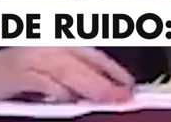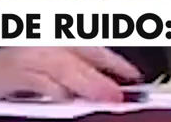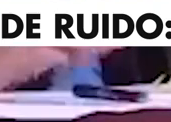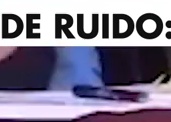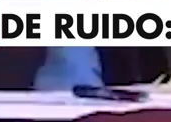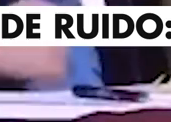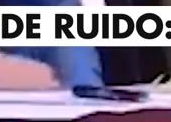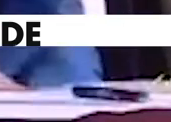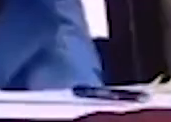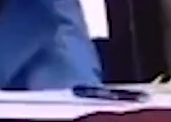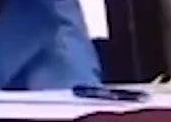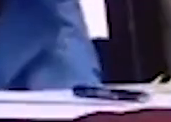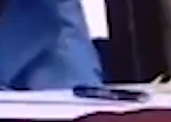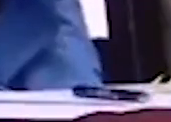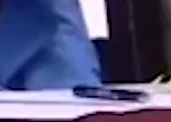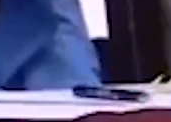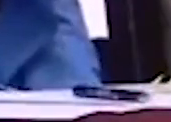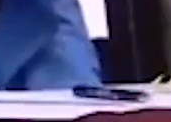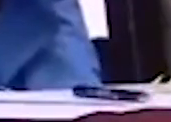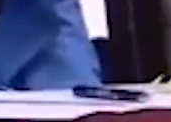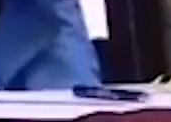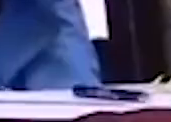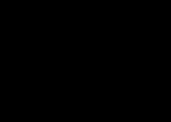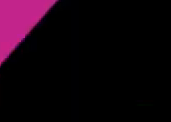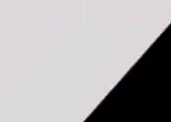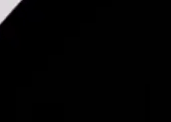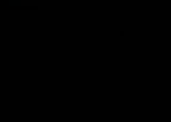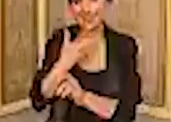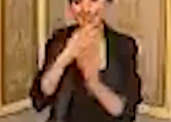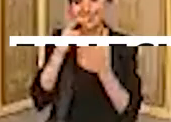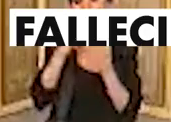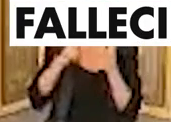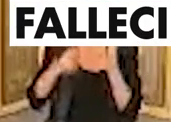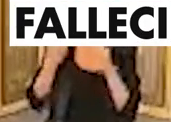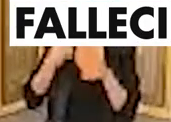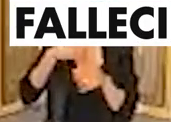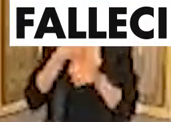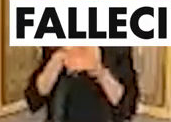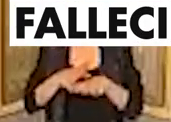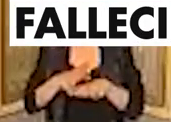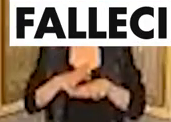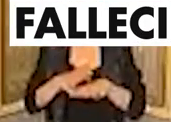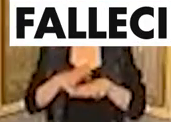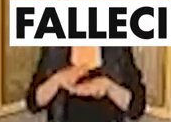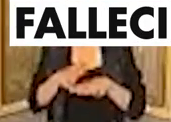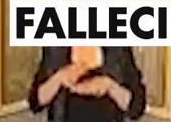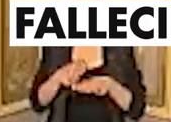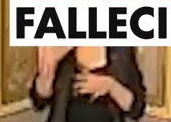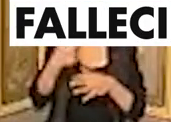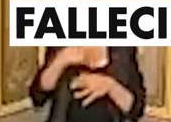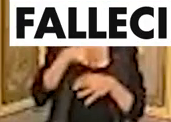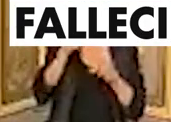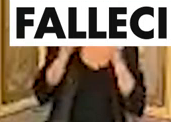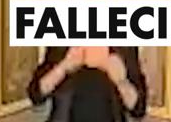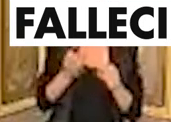y recordemos que también puede haber multas por ellos. Finalmente, te informamos que debido a un cambio de aseguradora, la Secretaría